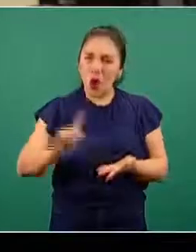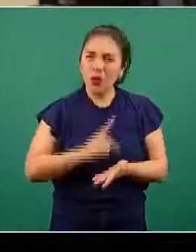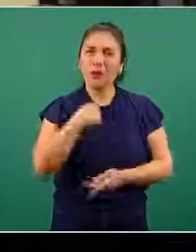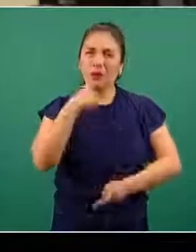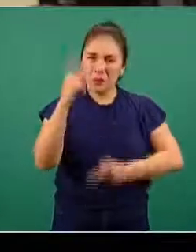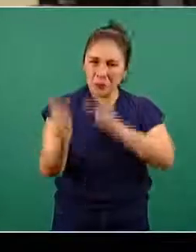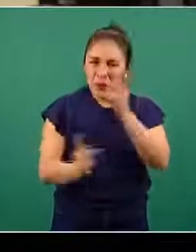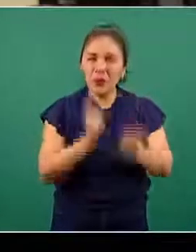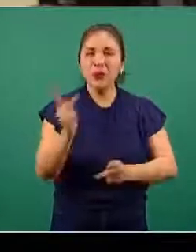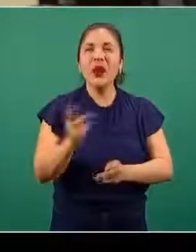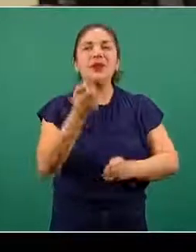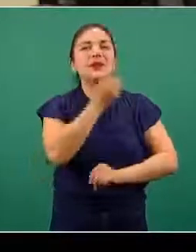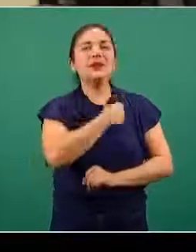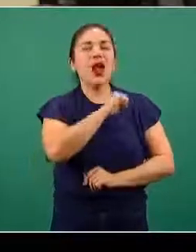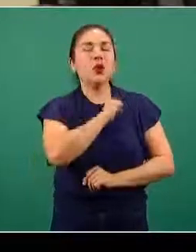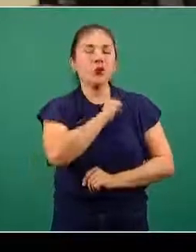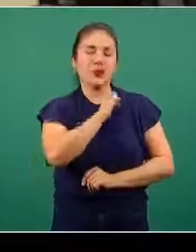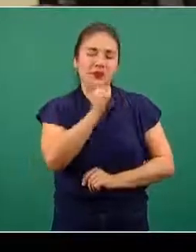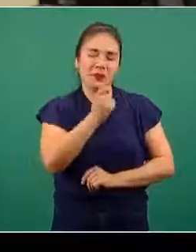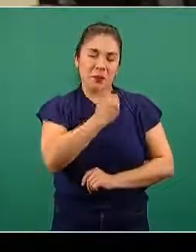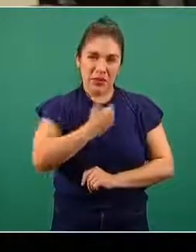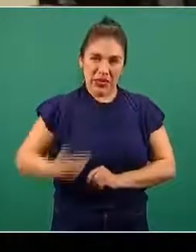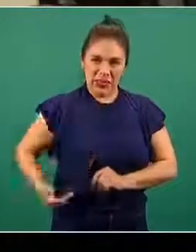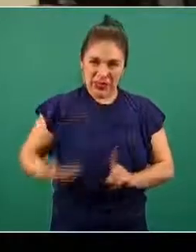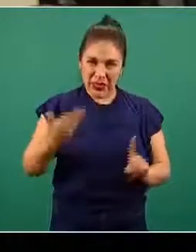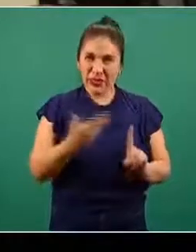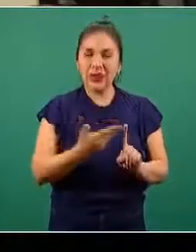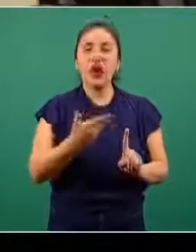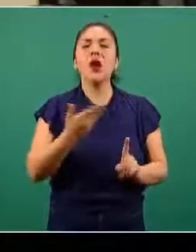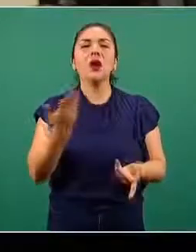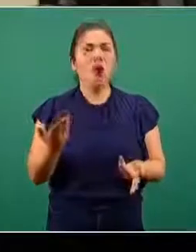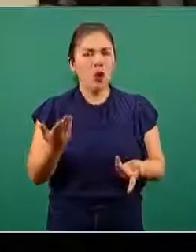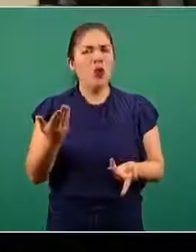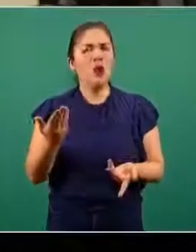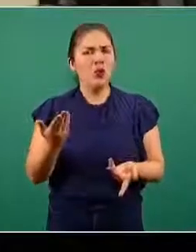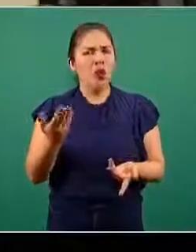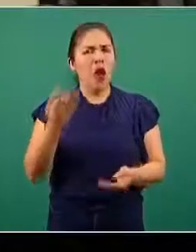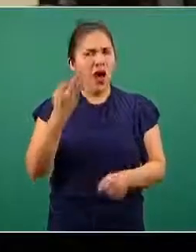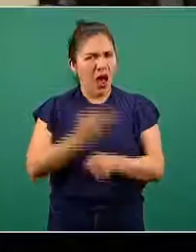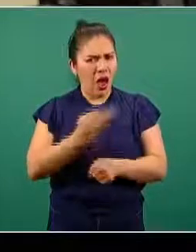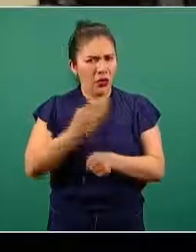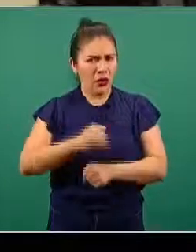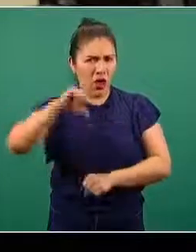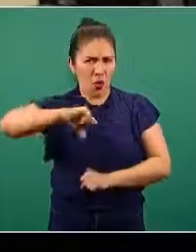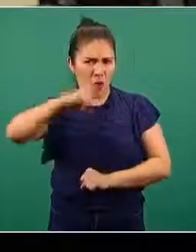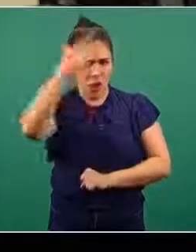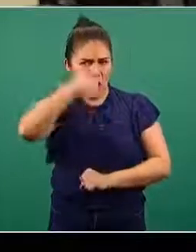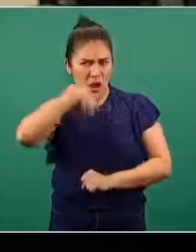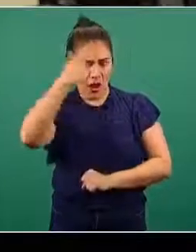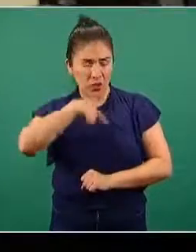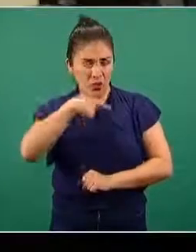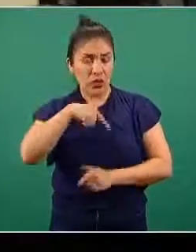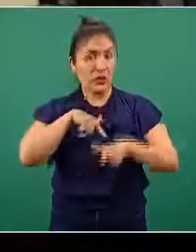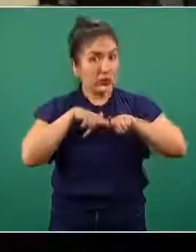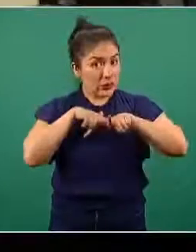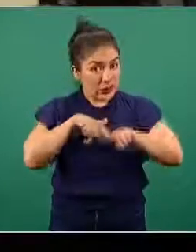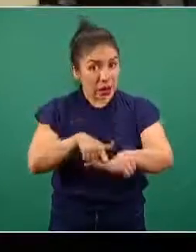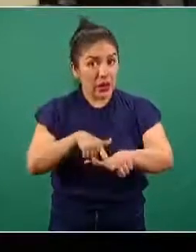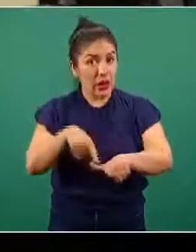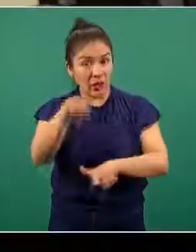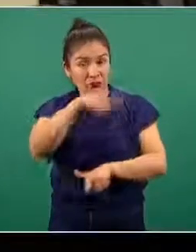la pregunta sobre la salud del presidente, todavía a estas alturas, esta noche, ¿se está haciendo